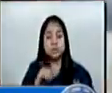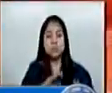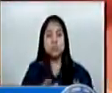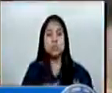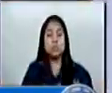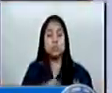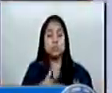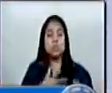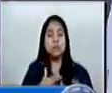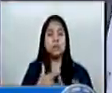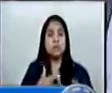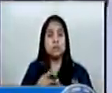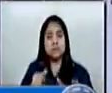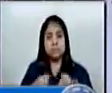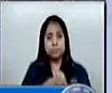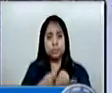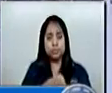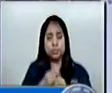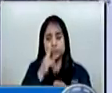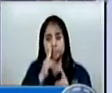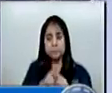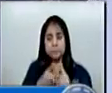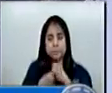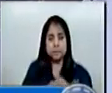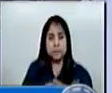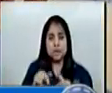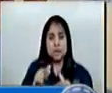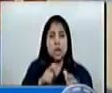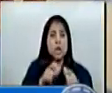huracanes, también nos afectan sequías y